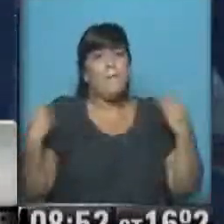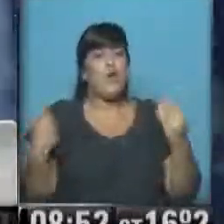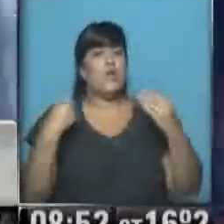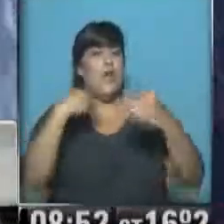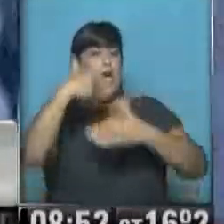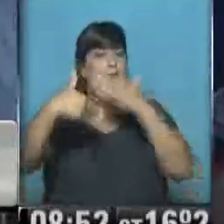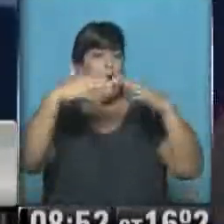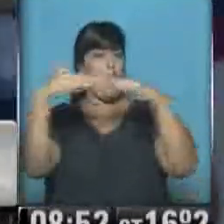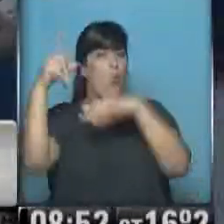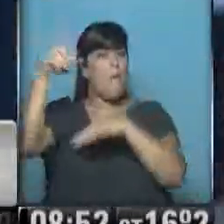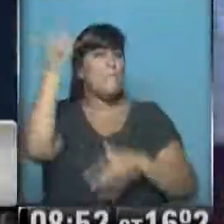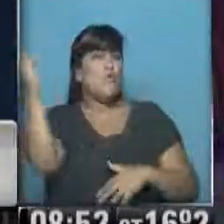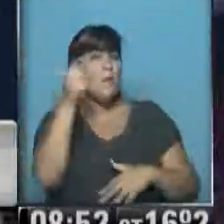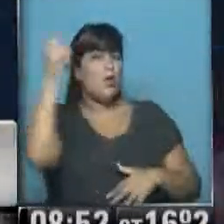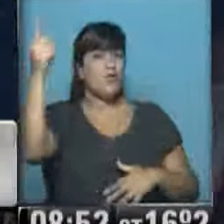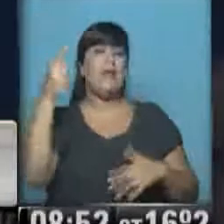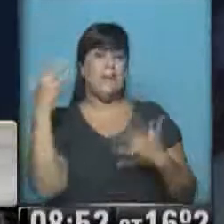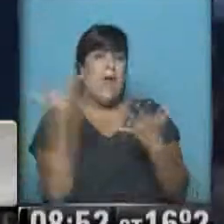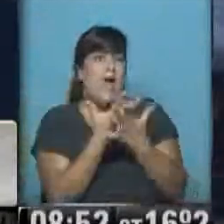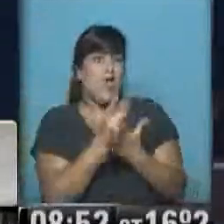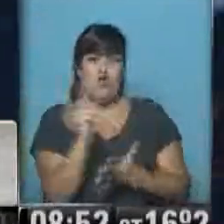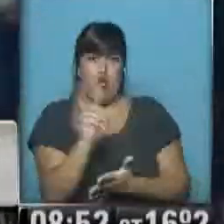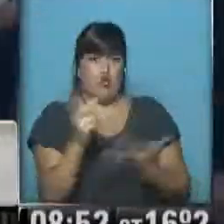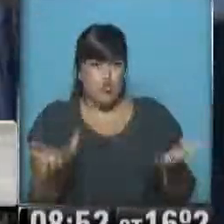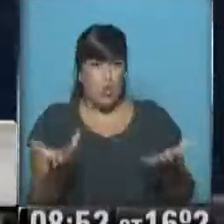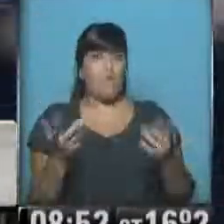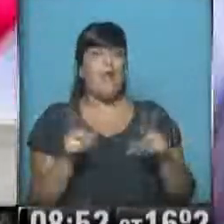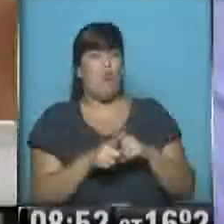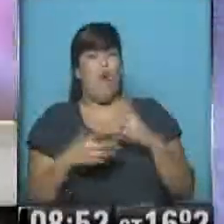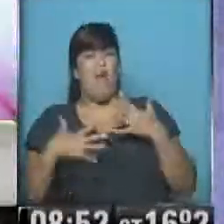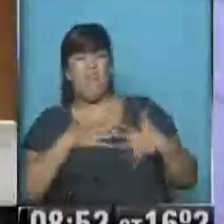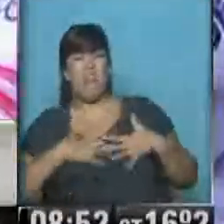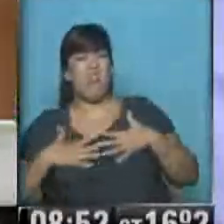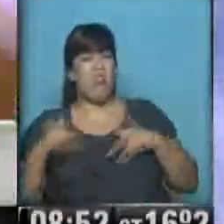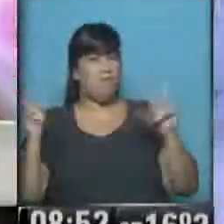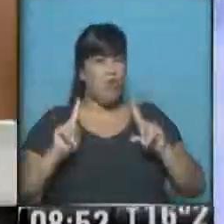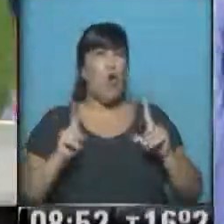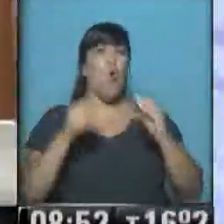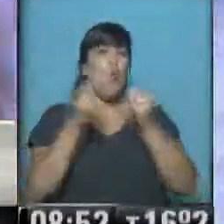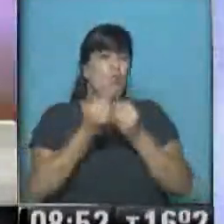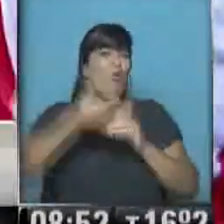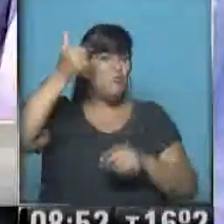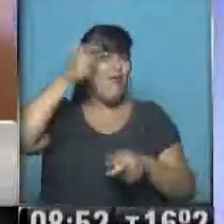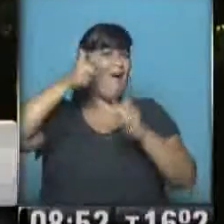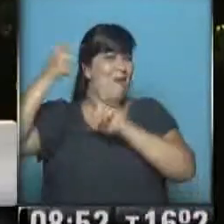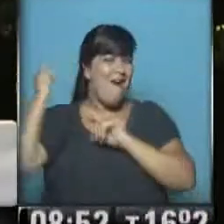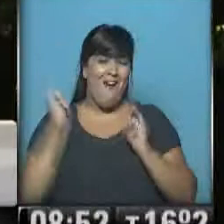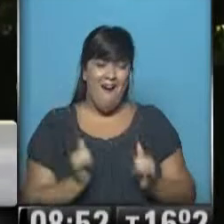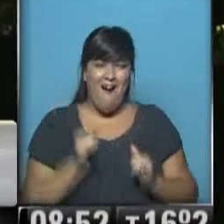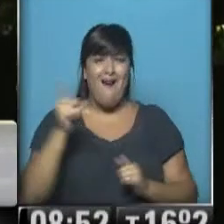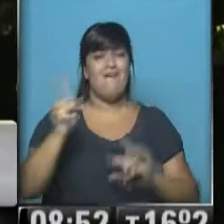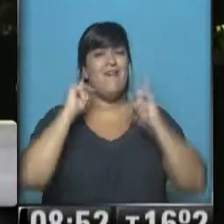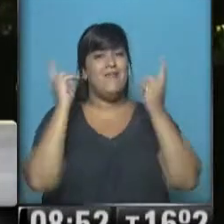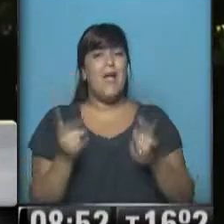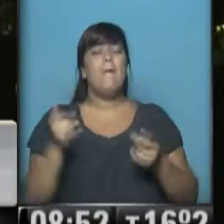muy importante para que los jugadores no sufran este tipo de vaivenes. Hay muchísimas anécdotas. También va a haber tubos